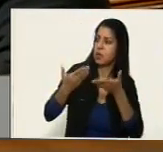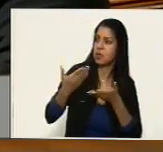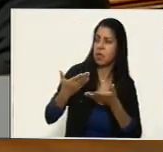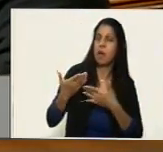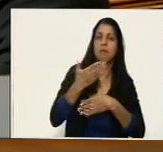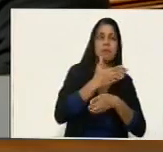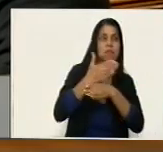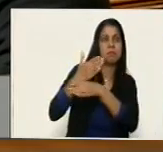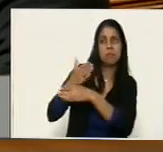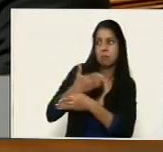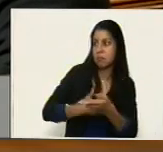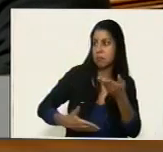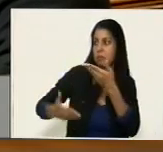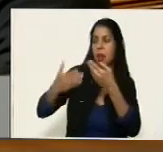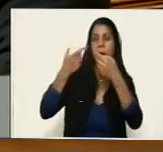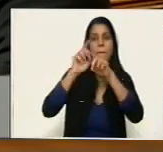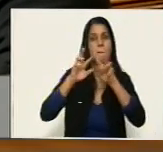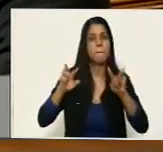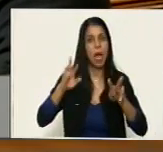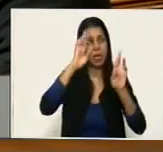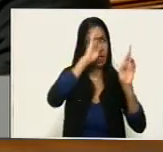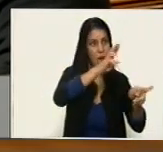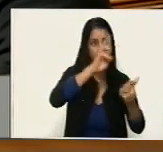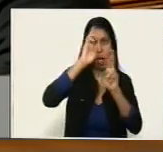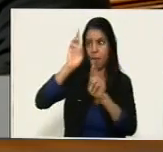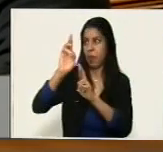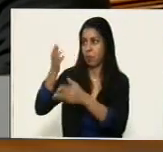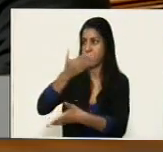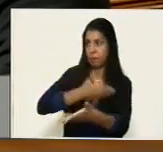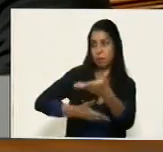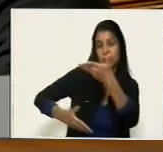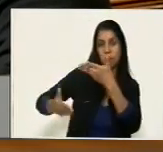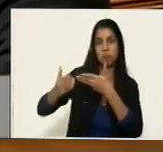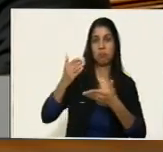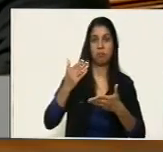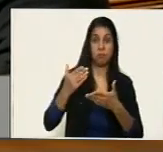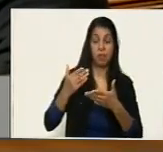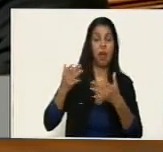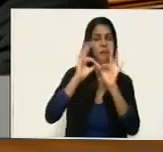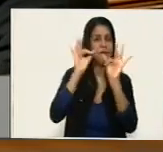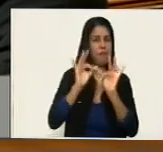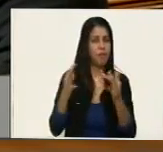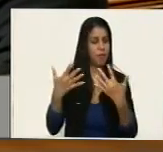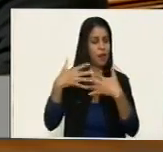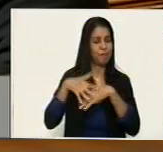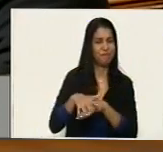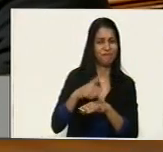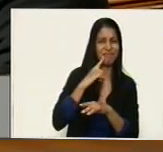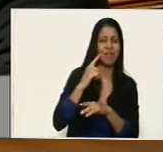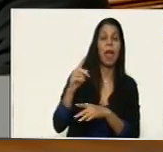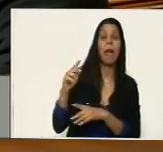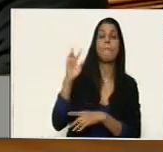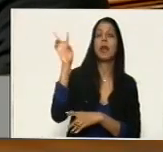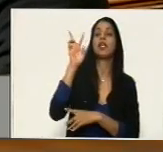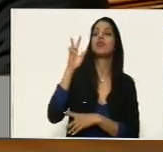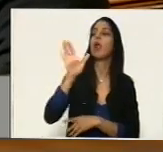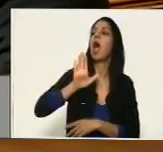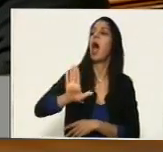y respeto de los pueblos como partes de los axiomas que constituyen nuestra